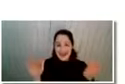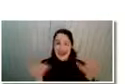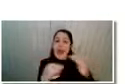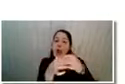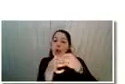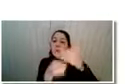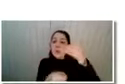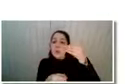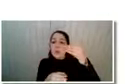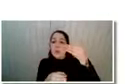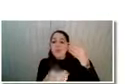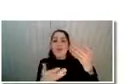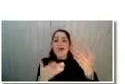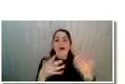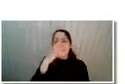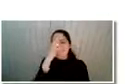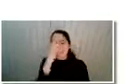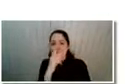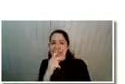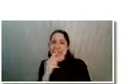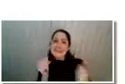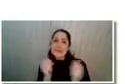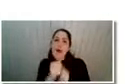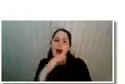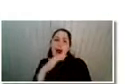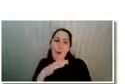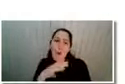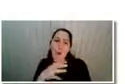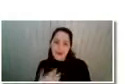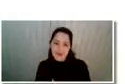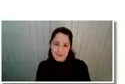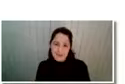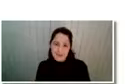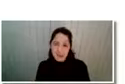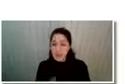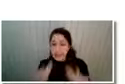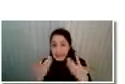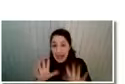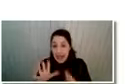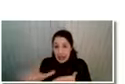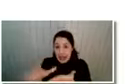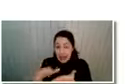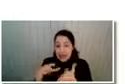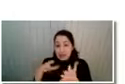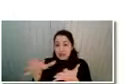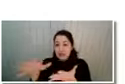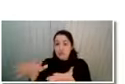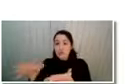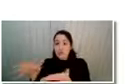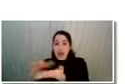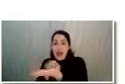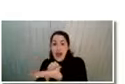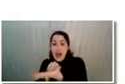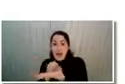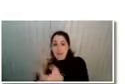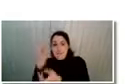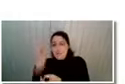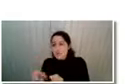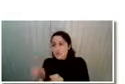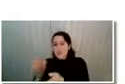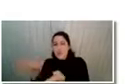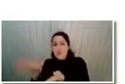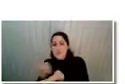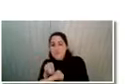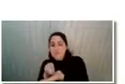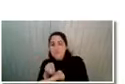Entonces, después de la extracción no hay cómo distinguir si esto contiene DNA humano o DNA humano más